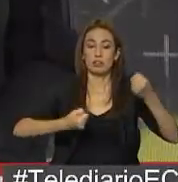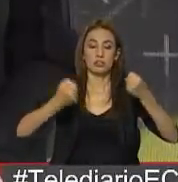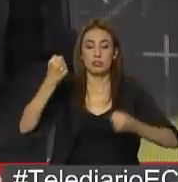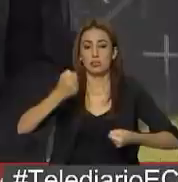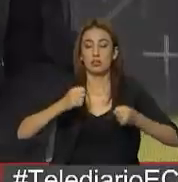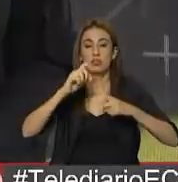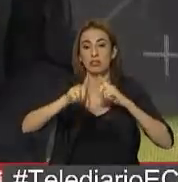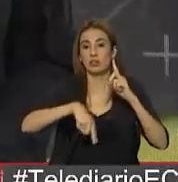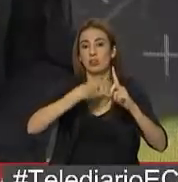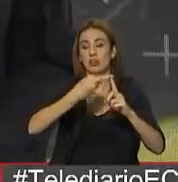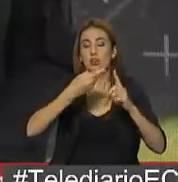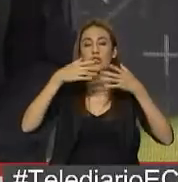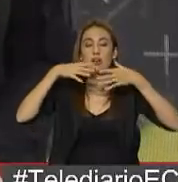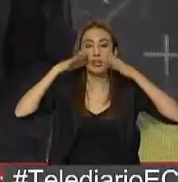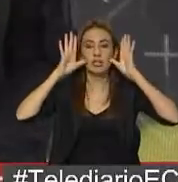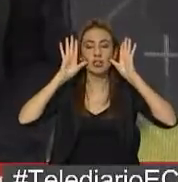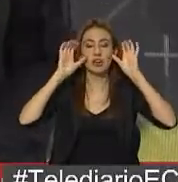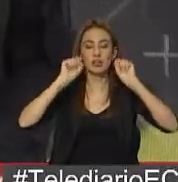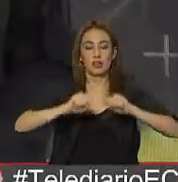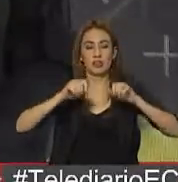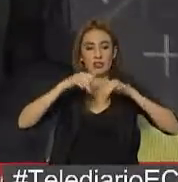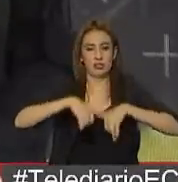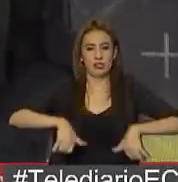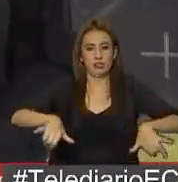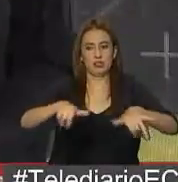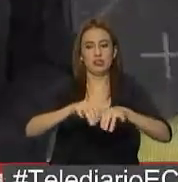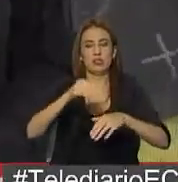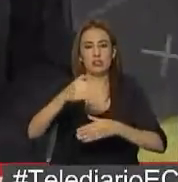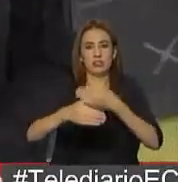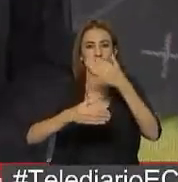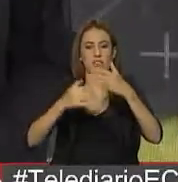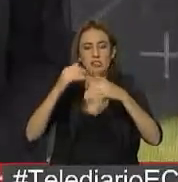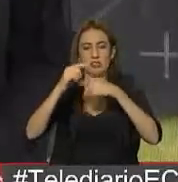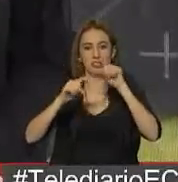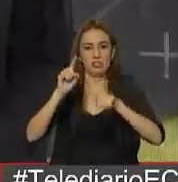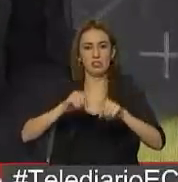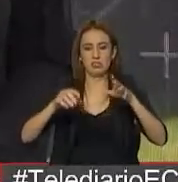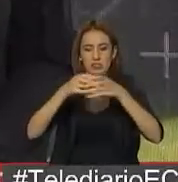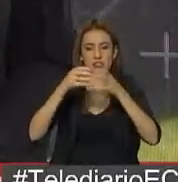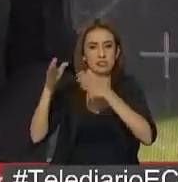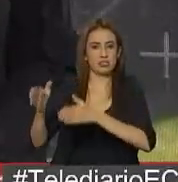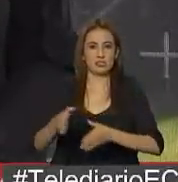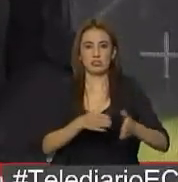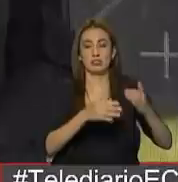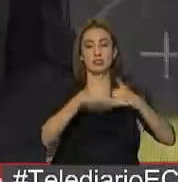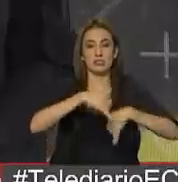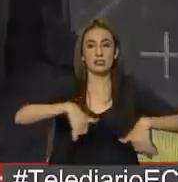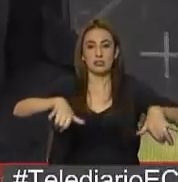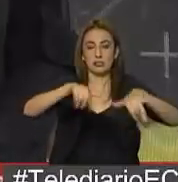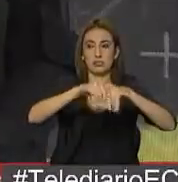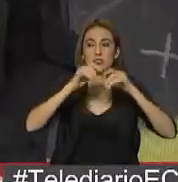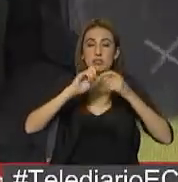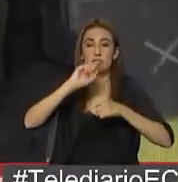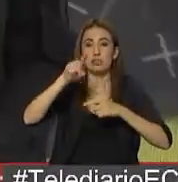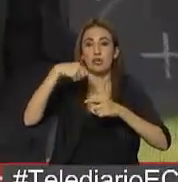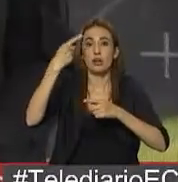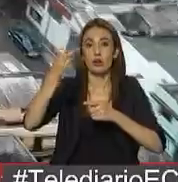hasta diciembre, razón por la cual quienes ya pagaron el valor por este requisito se les devolverá en una nota de crédito el siguiente